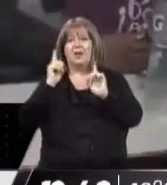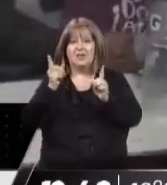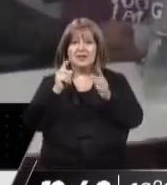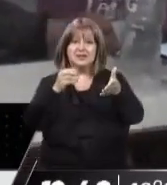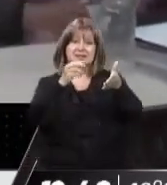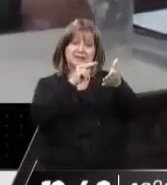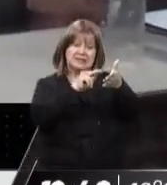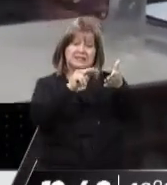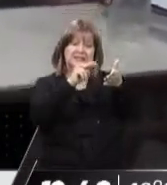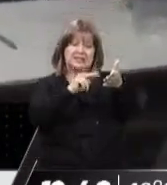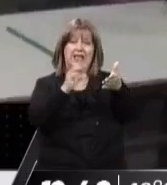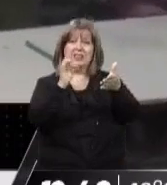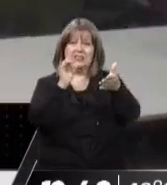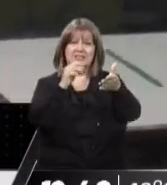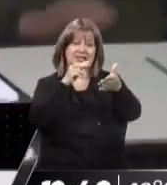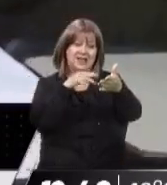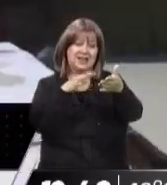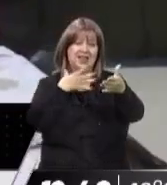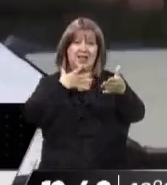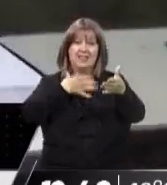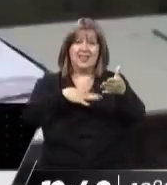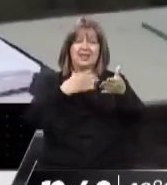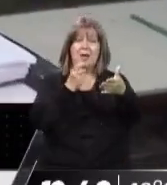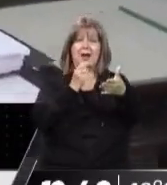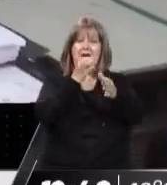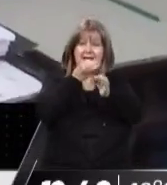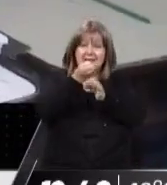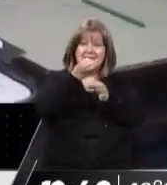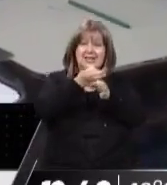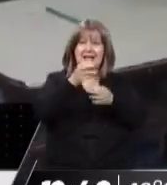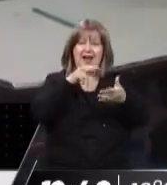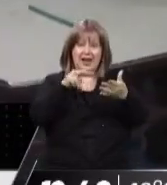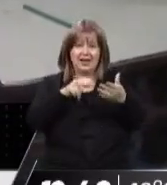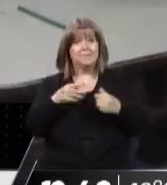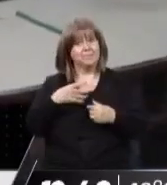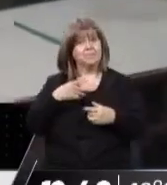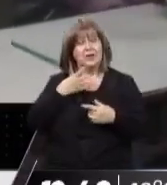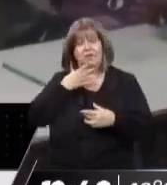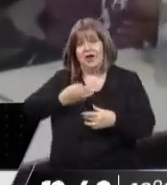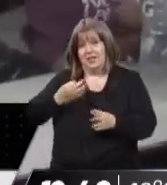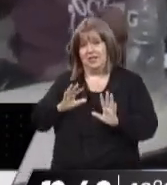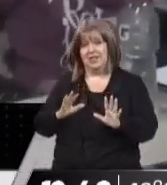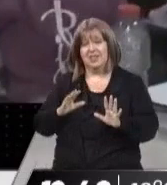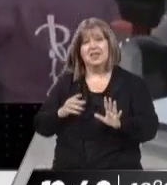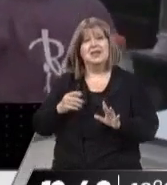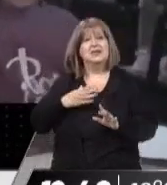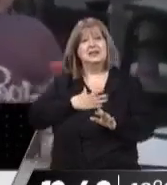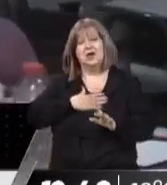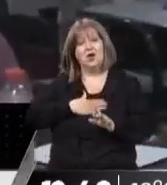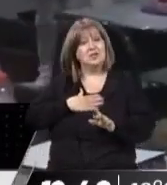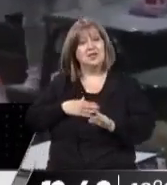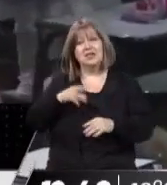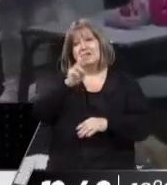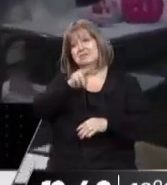llega sin aprender a leer, dice, nunca es tarde para arrancar. Nunca es tarde para creer. Es un placer trabajar con gente